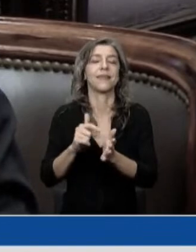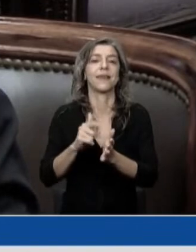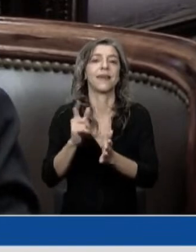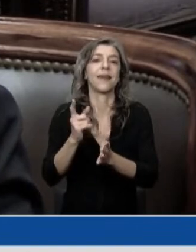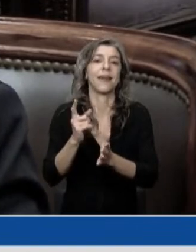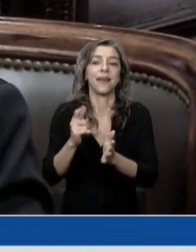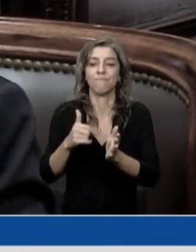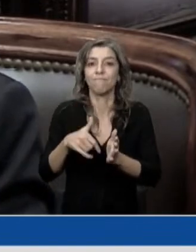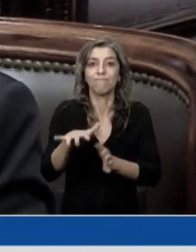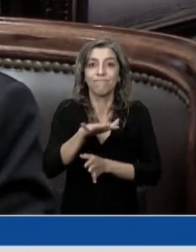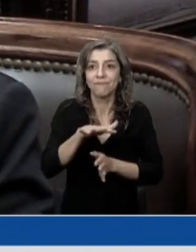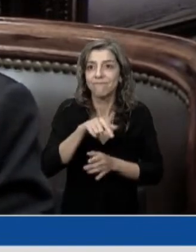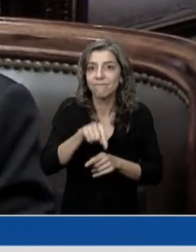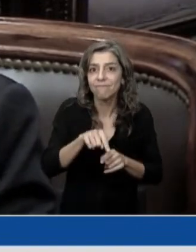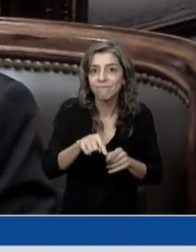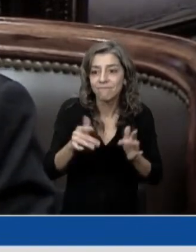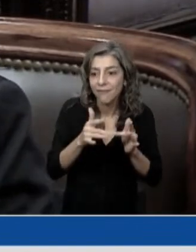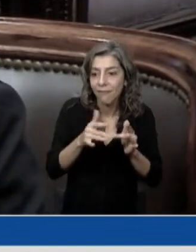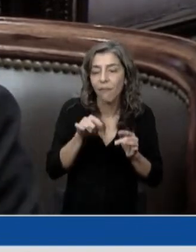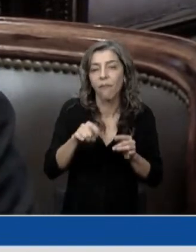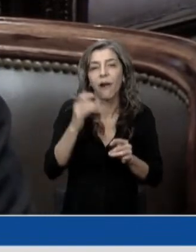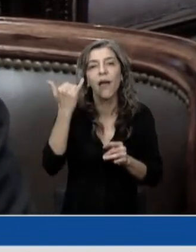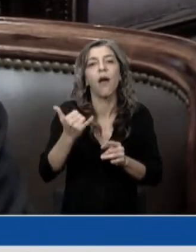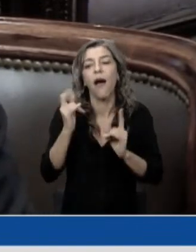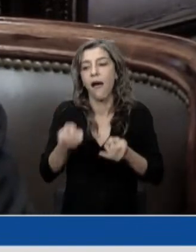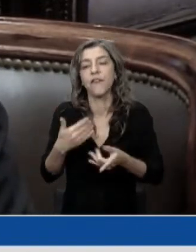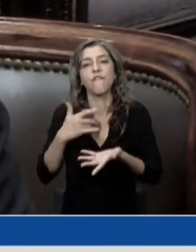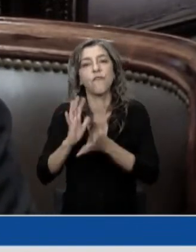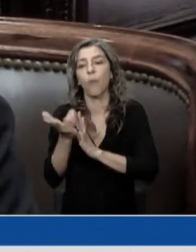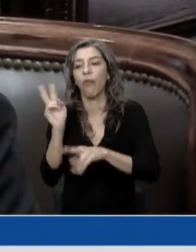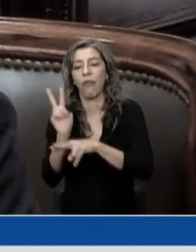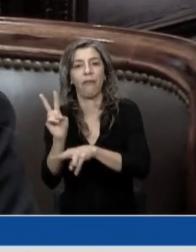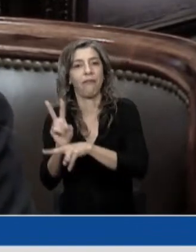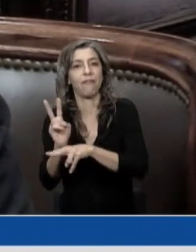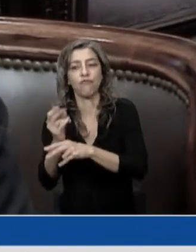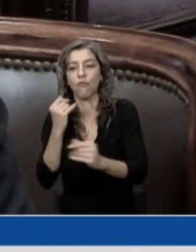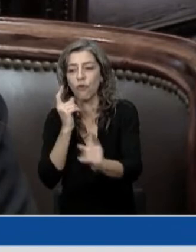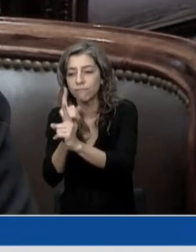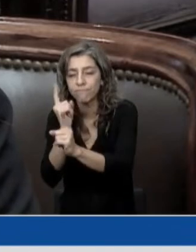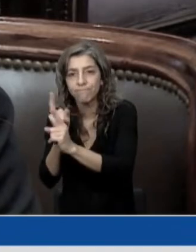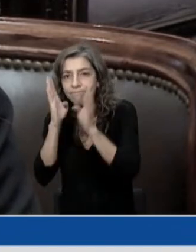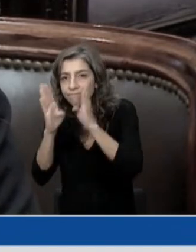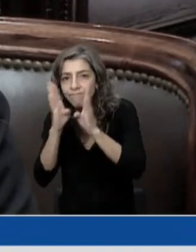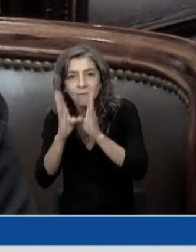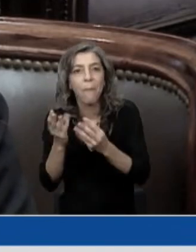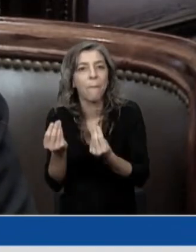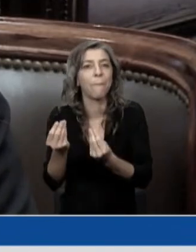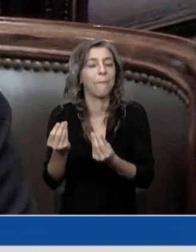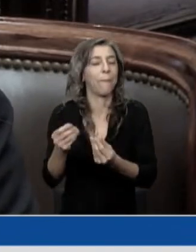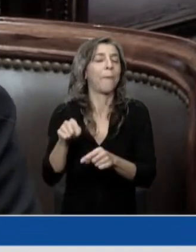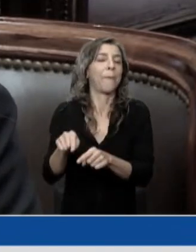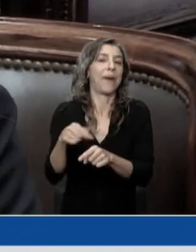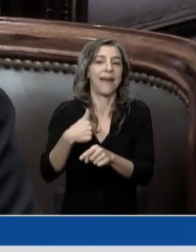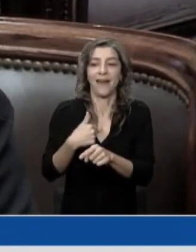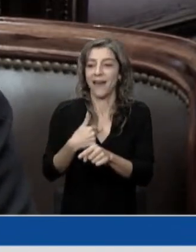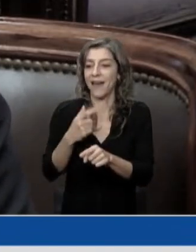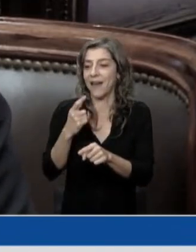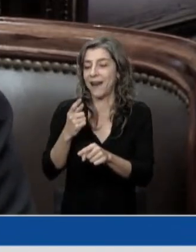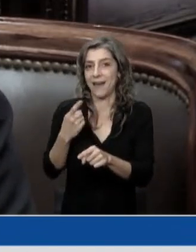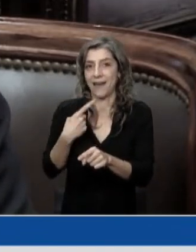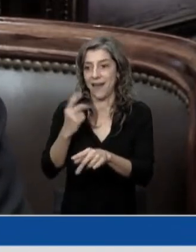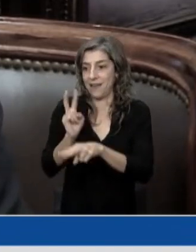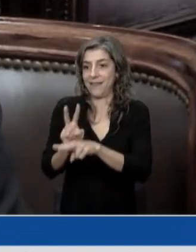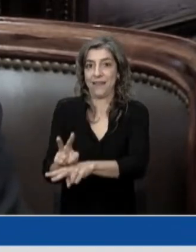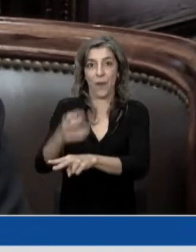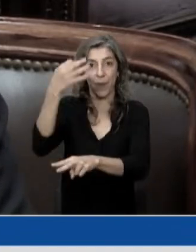este tipo de violencias. La necesidad, además, de promover la alfabetización en el uso de